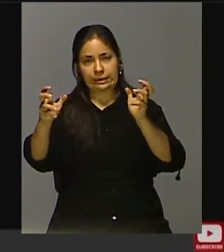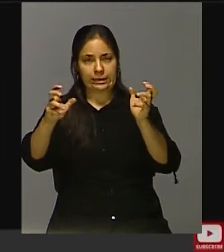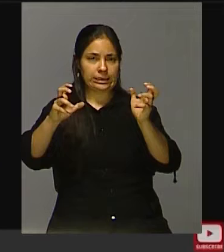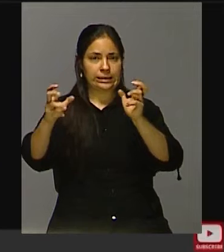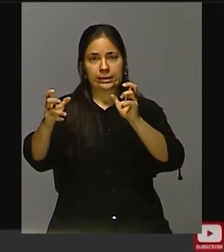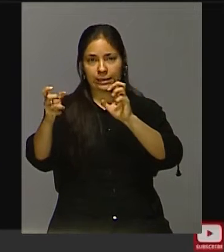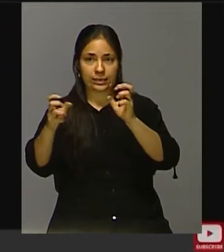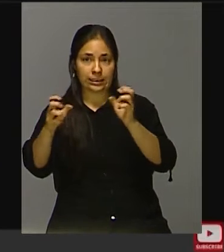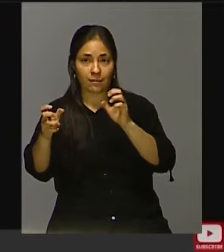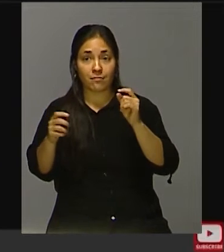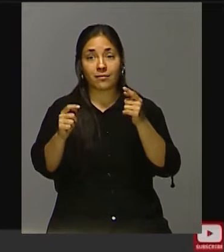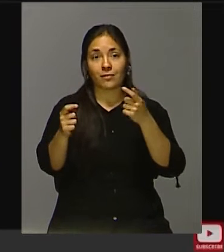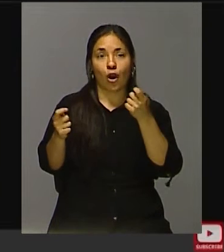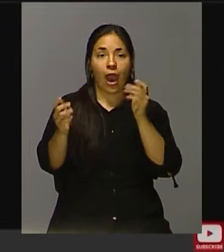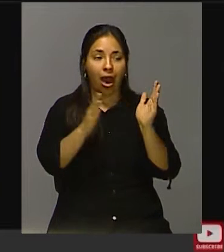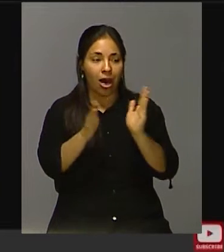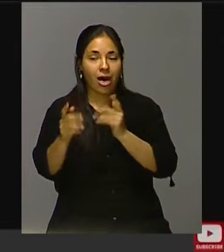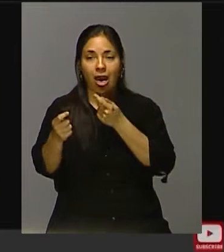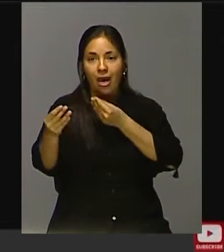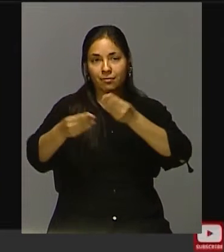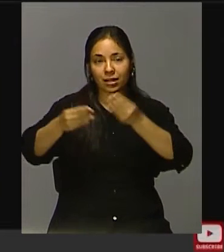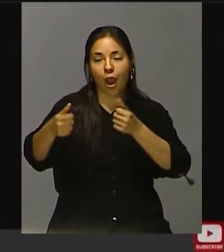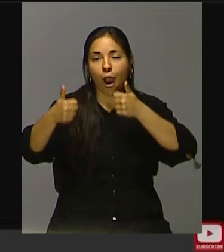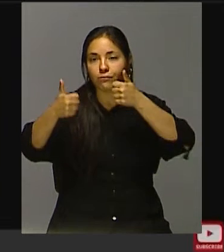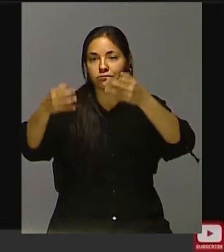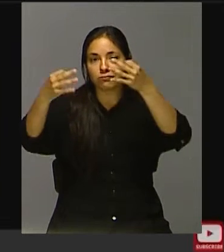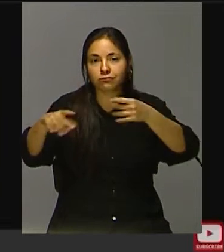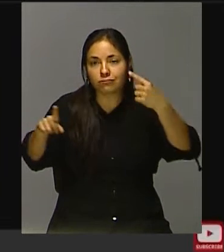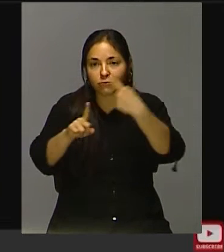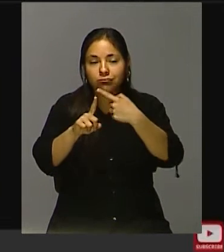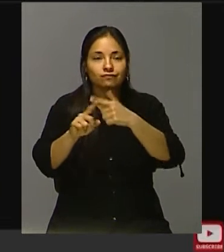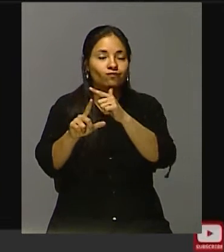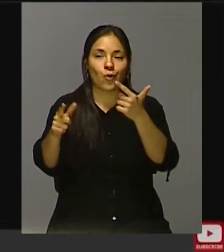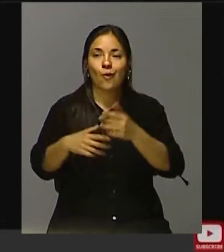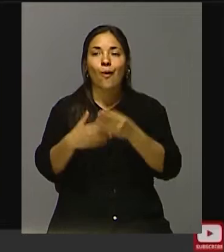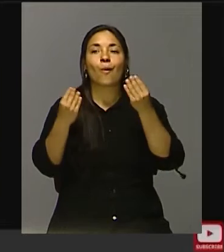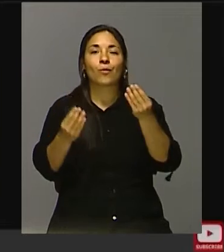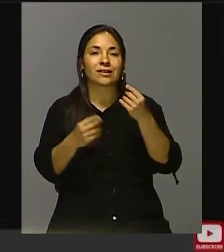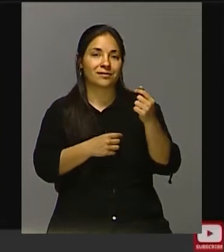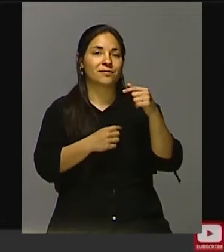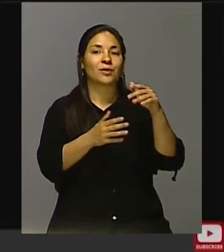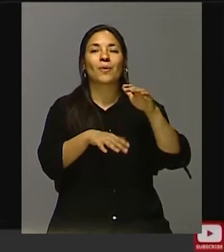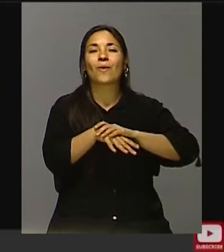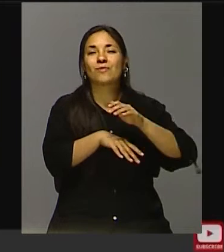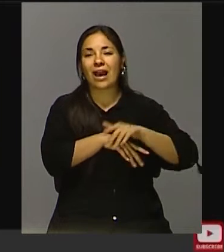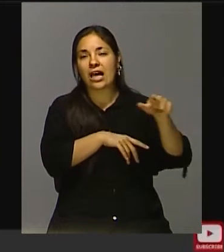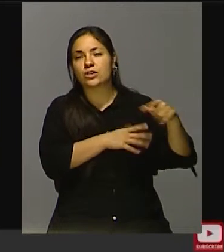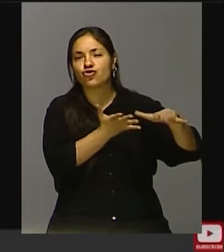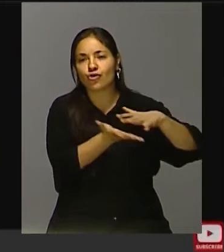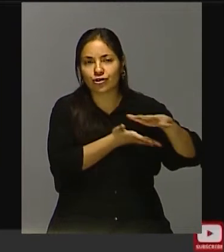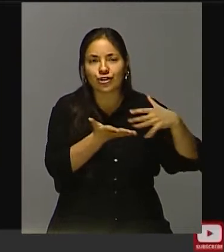una sana administración de tus finanzas. Porque una fuerte presión, ya digo, desde lo social, ¿sí? Una